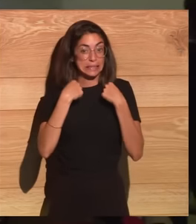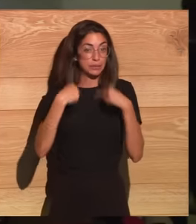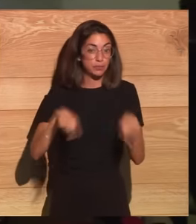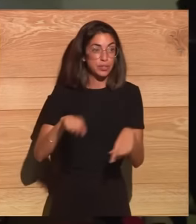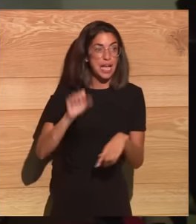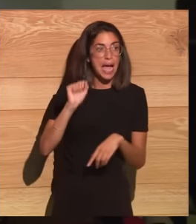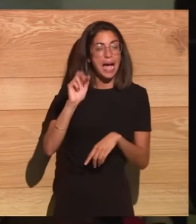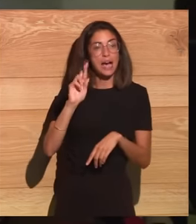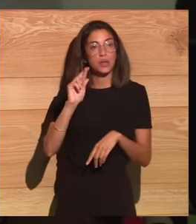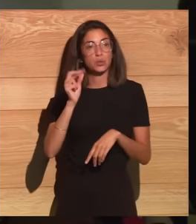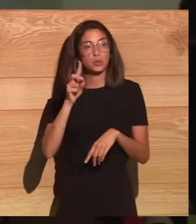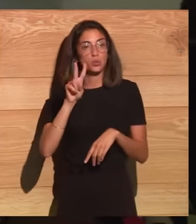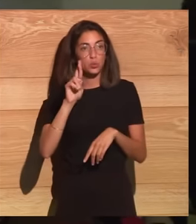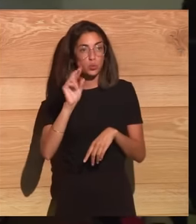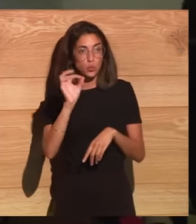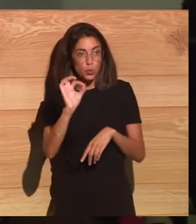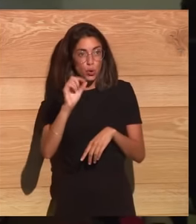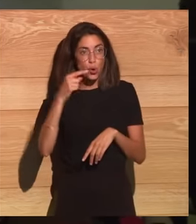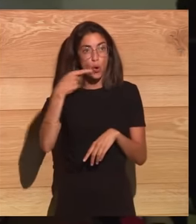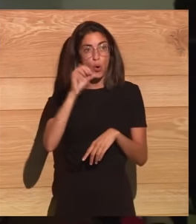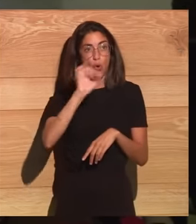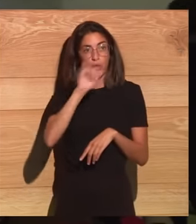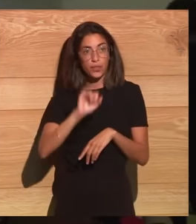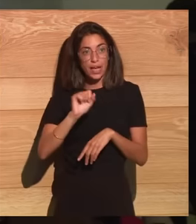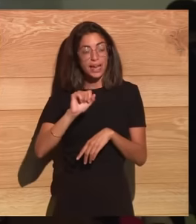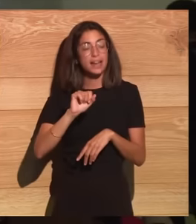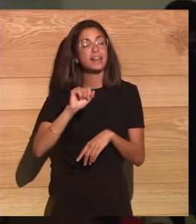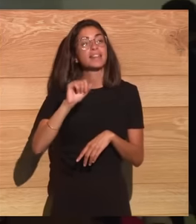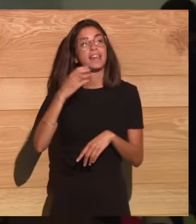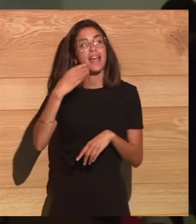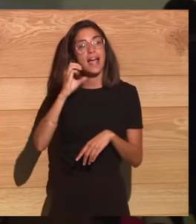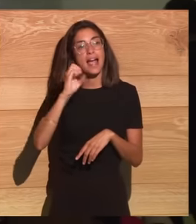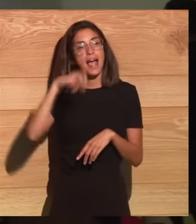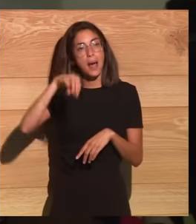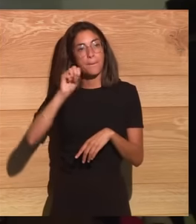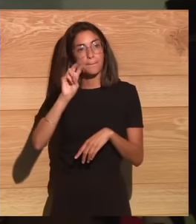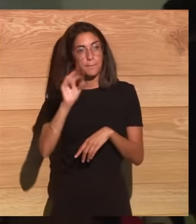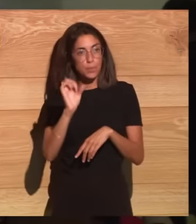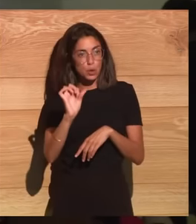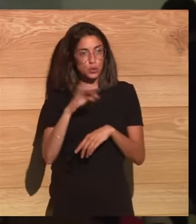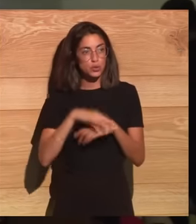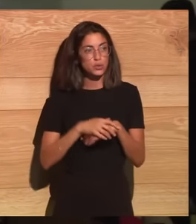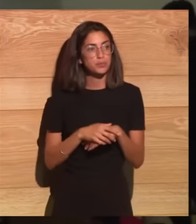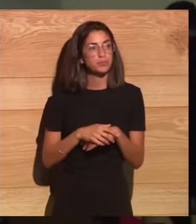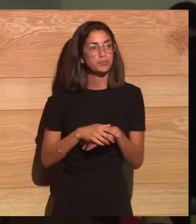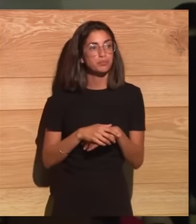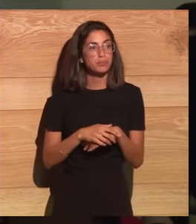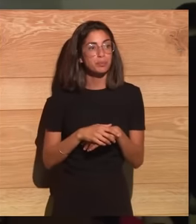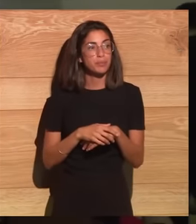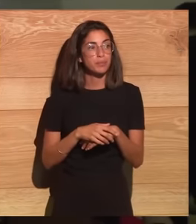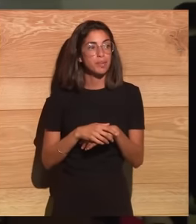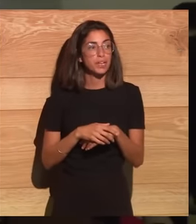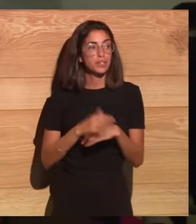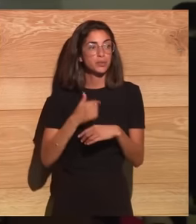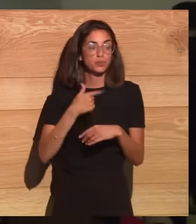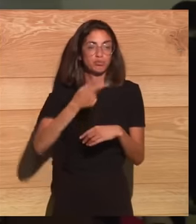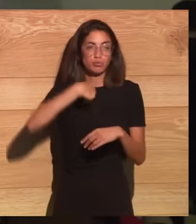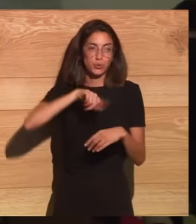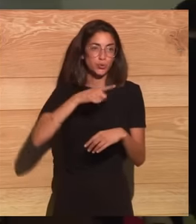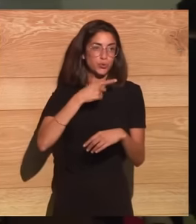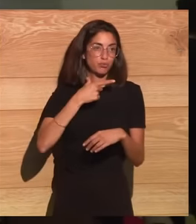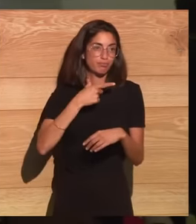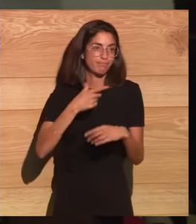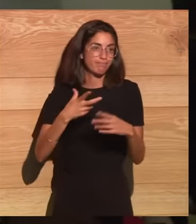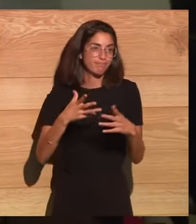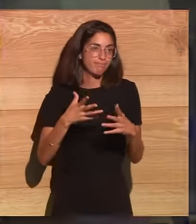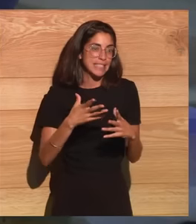Arturo González Campos. Y para hacer tal cosa posible, tenía muchas ganas de conocerles,